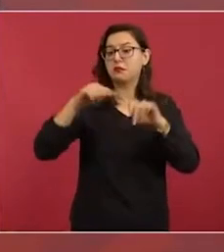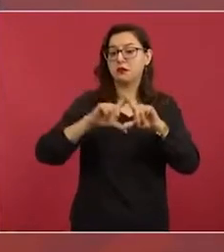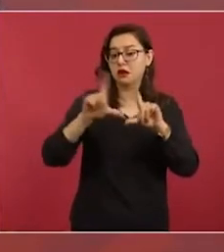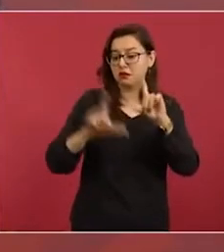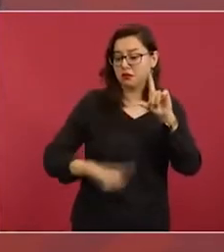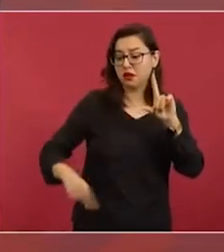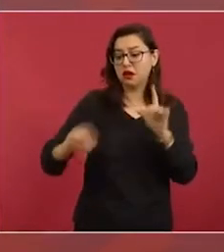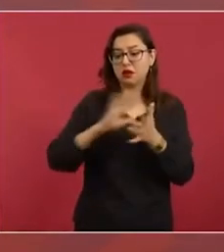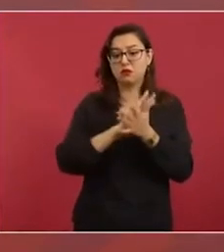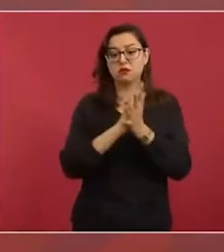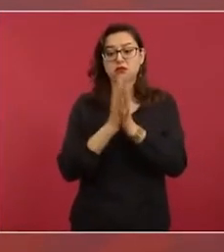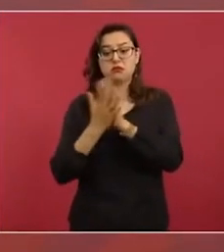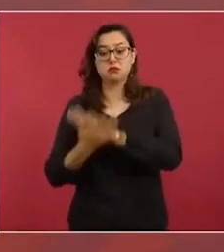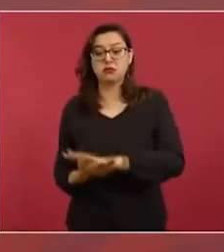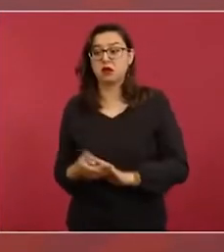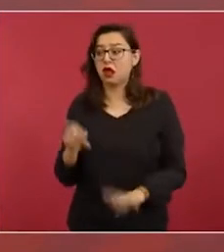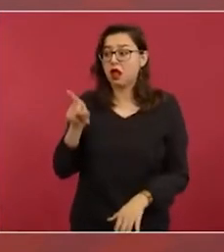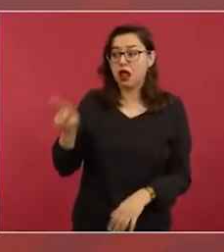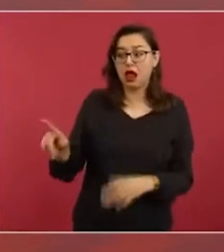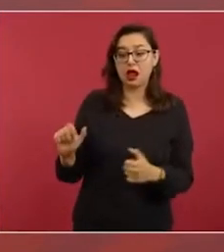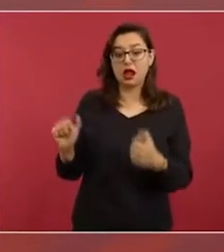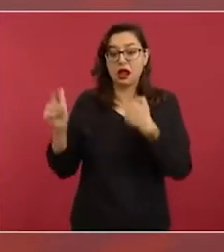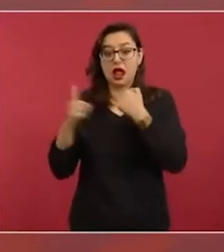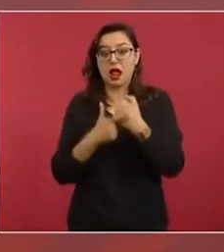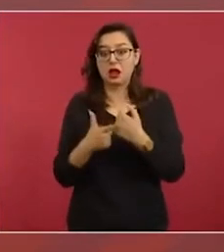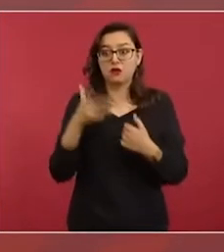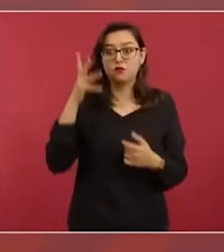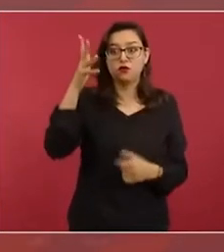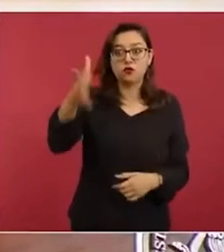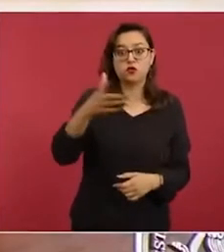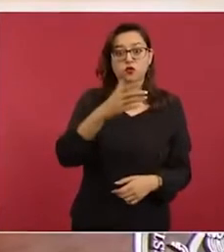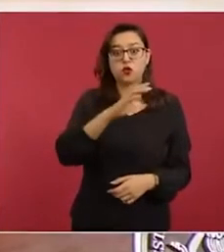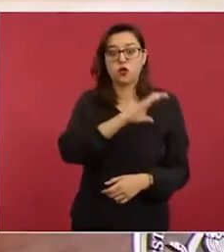No es precandidato a la presidencia,